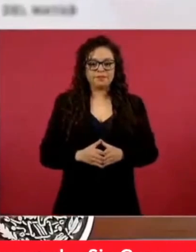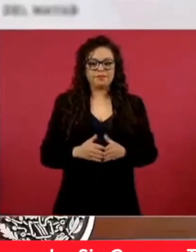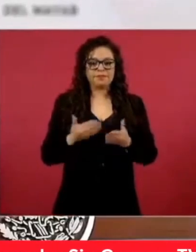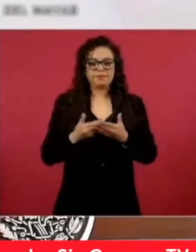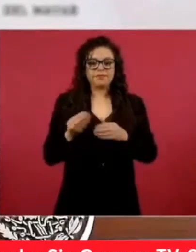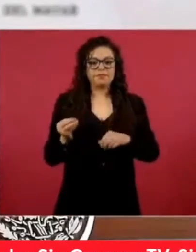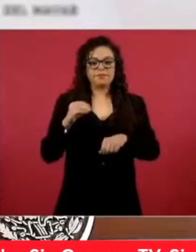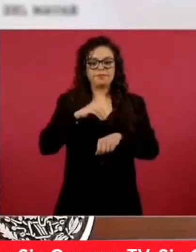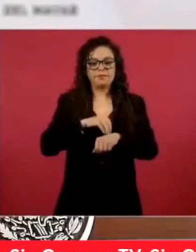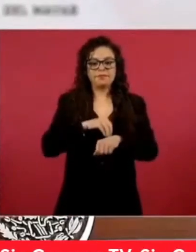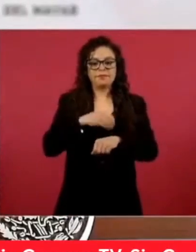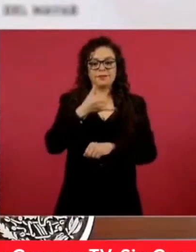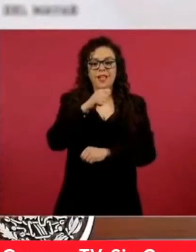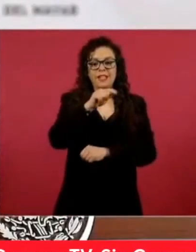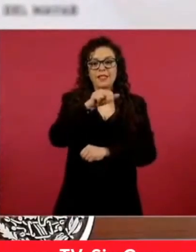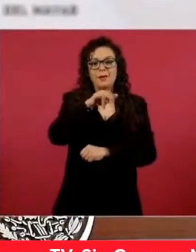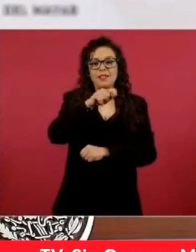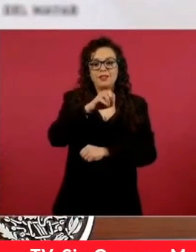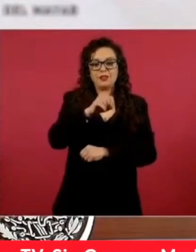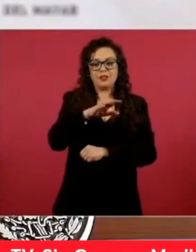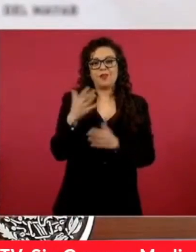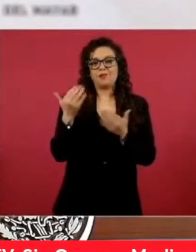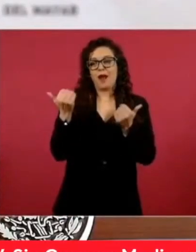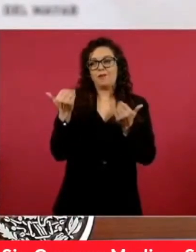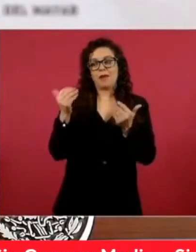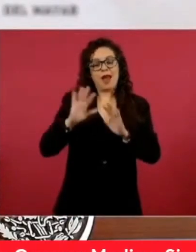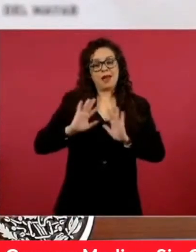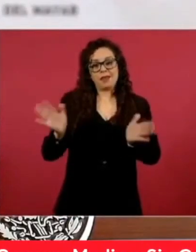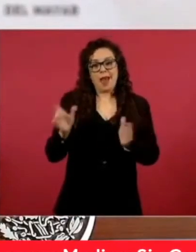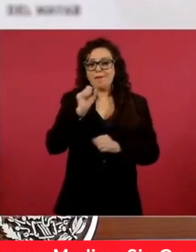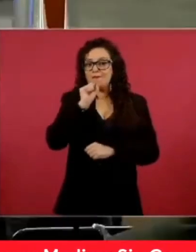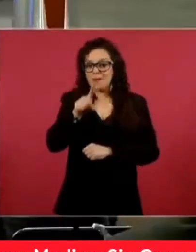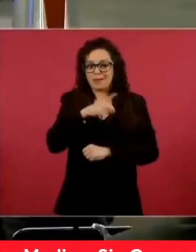también en la despedida. Gracias, presidente.